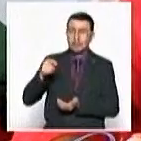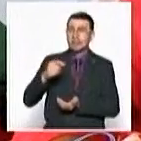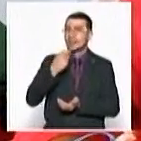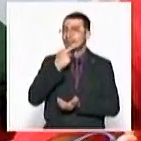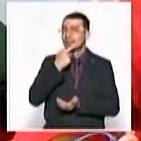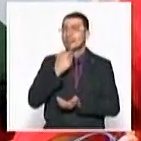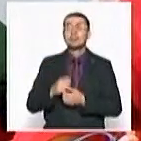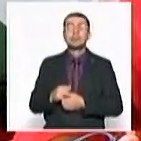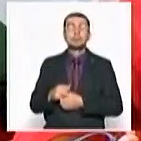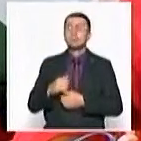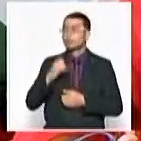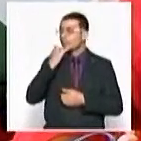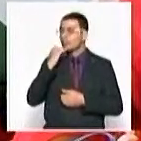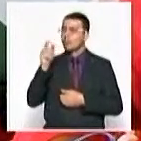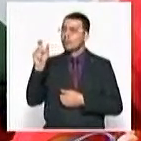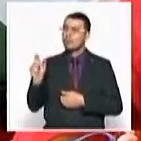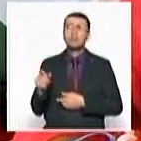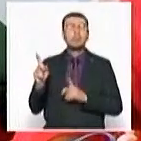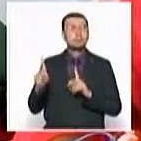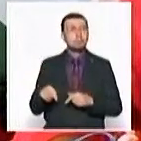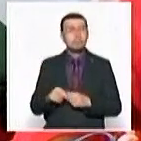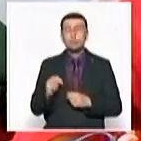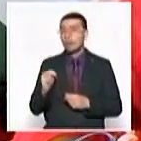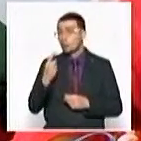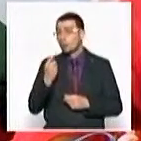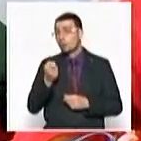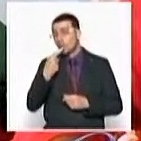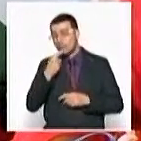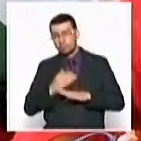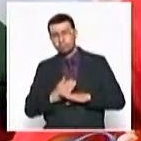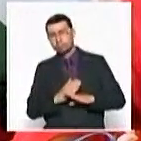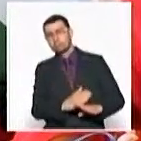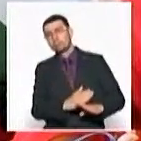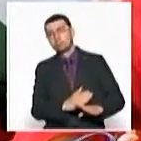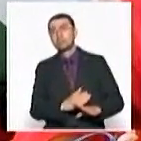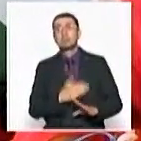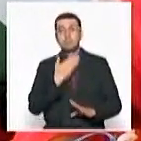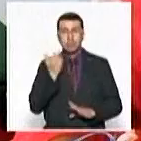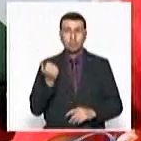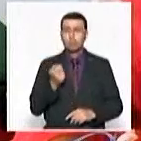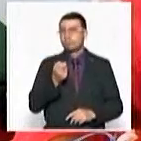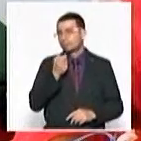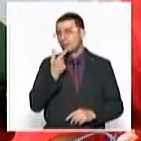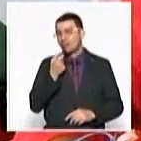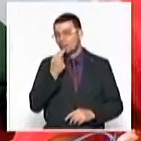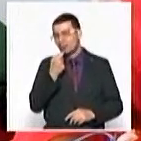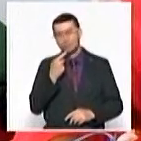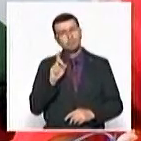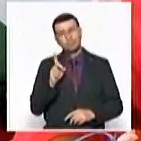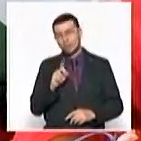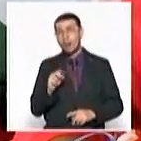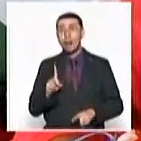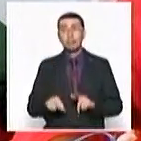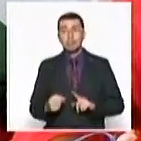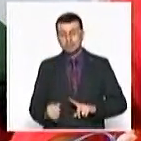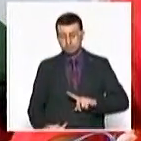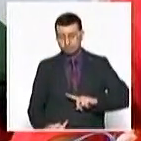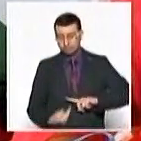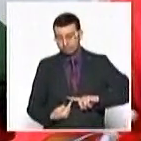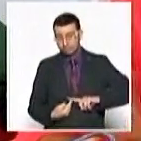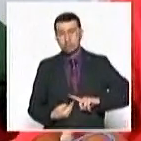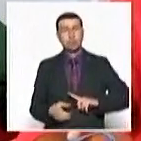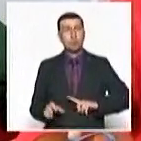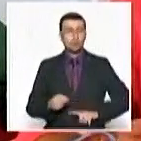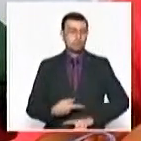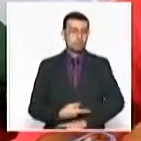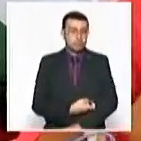opción es que estas personas utilicen un método anticonceptivo de barrera. Realmente los anticonceptivos tienen muchos efectos secundarios y existen los de